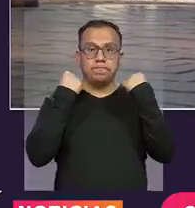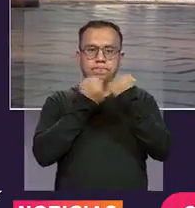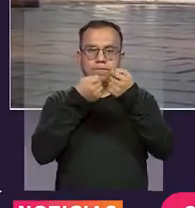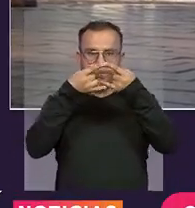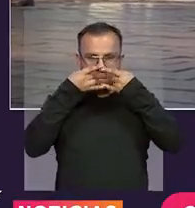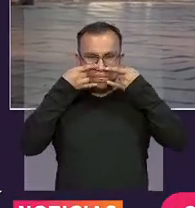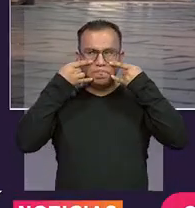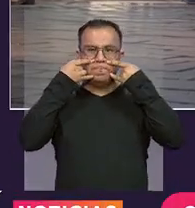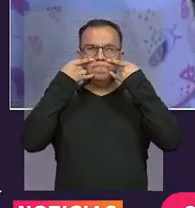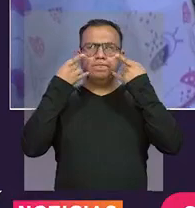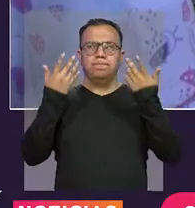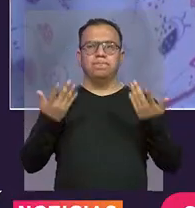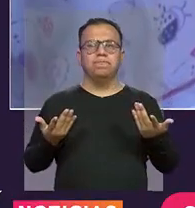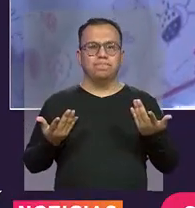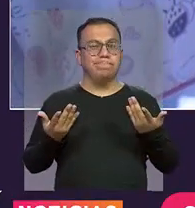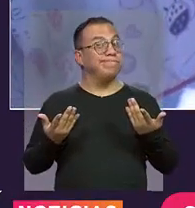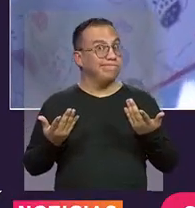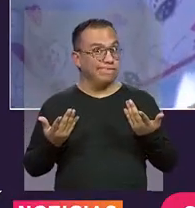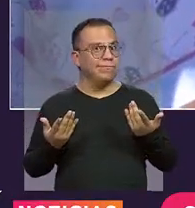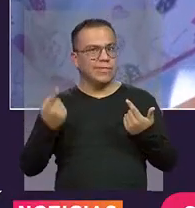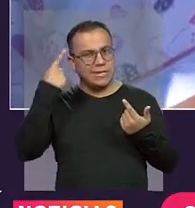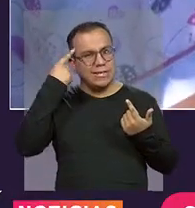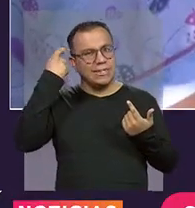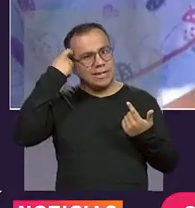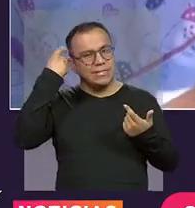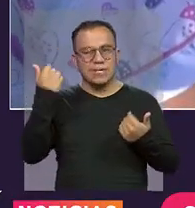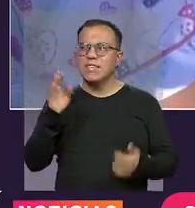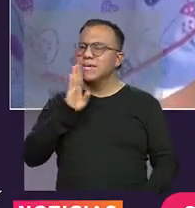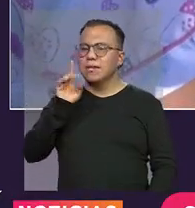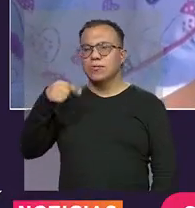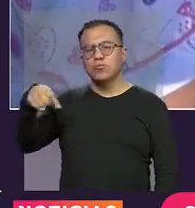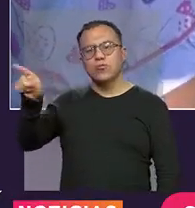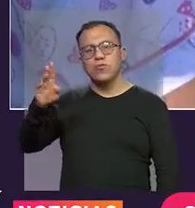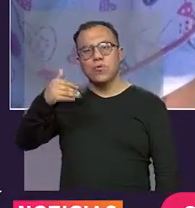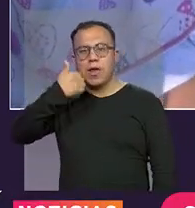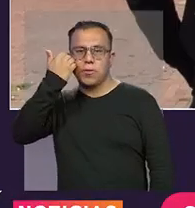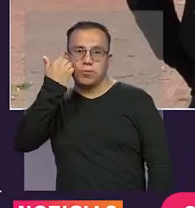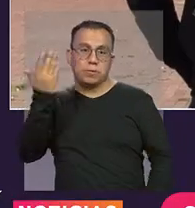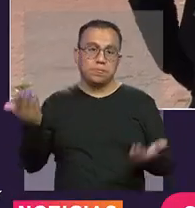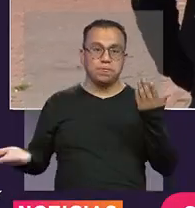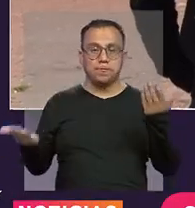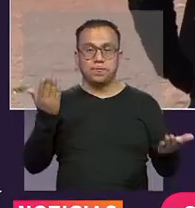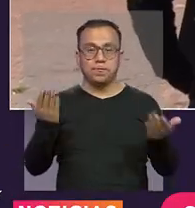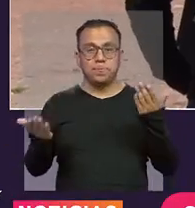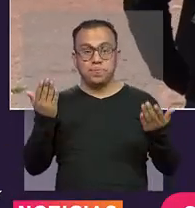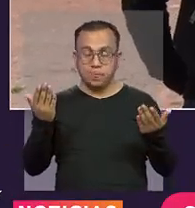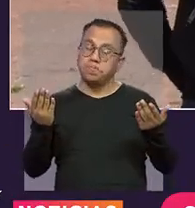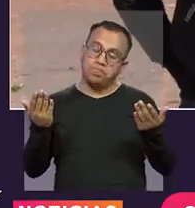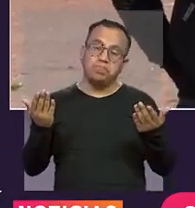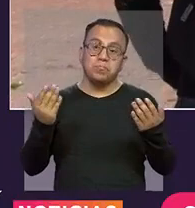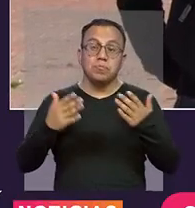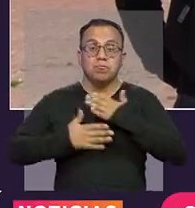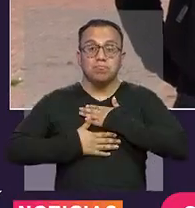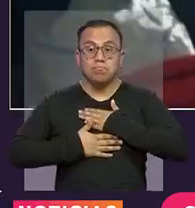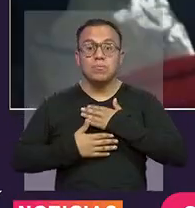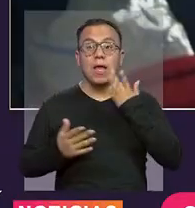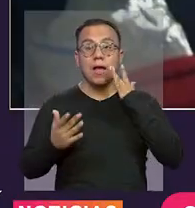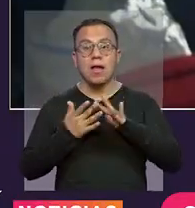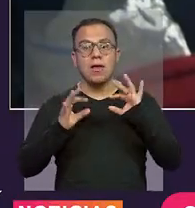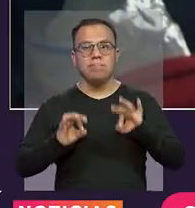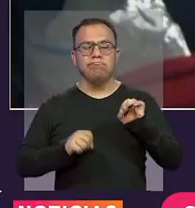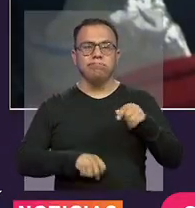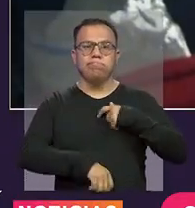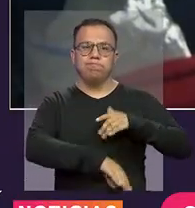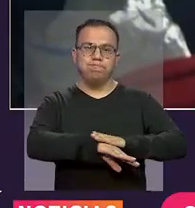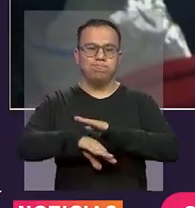con un tapabocas, cuando en realidad el que tiene el riesgo alto es el adulto. Entonces, en realidad, pues, yo incluso también